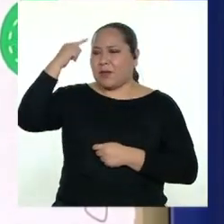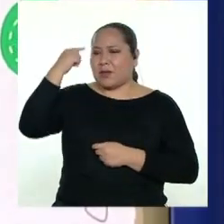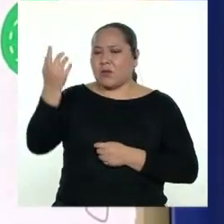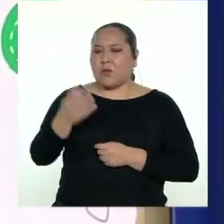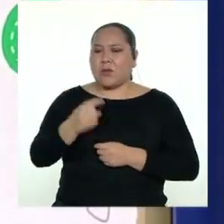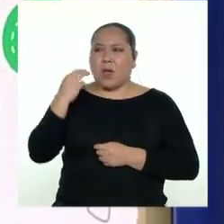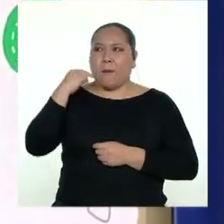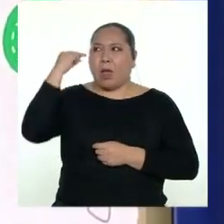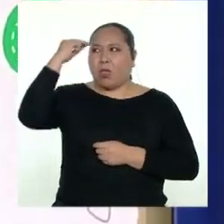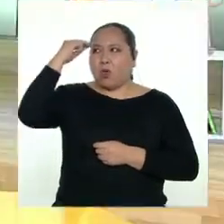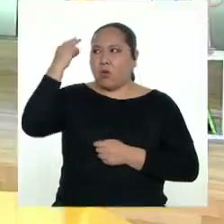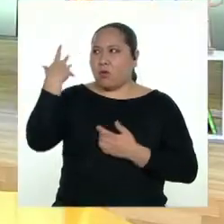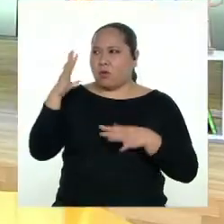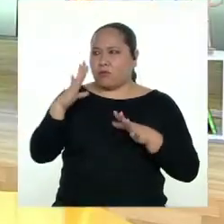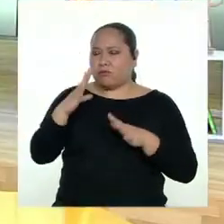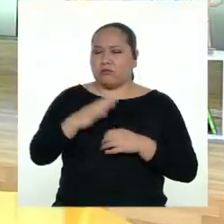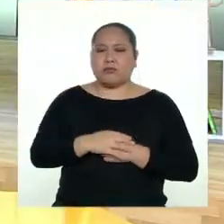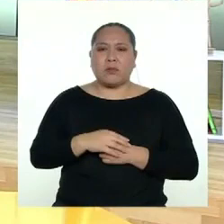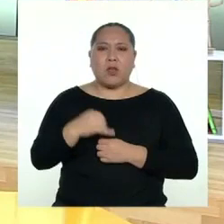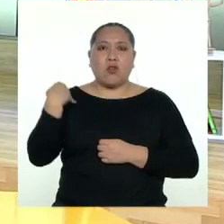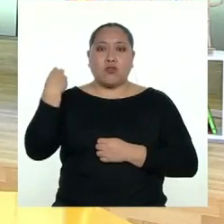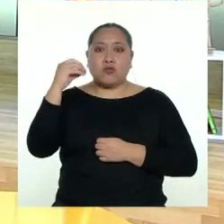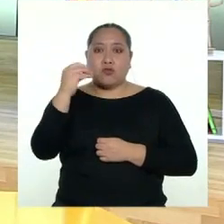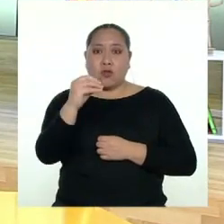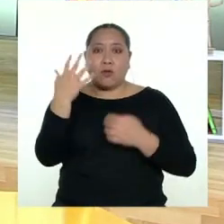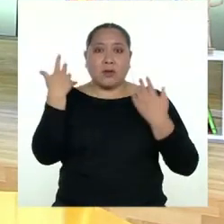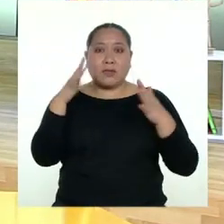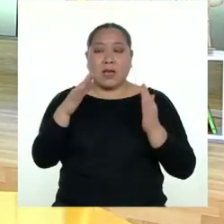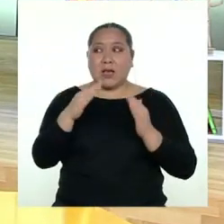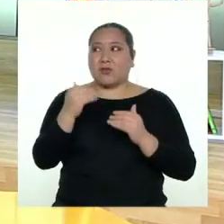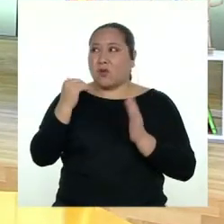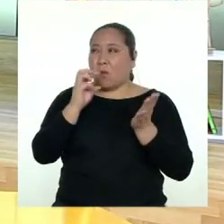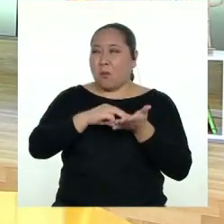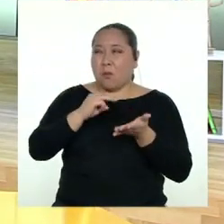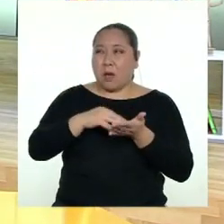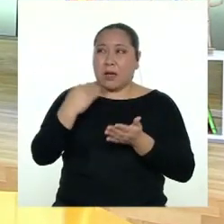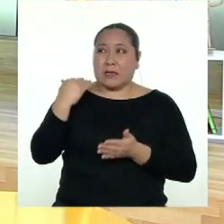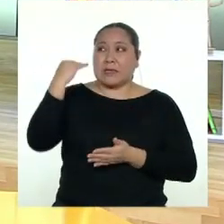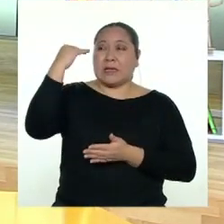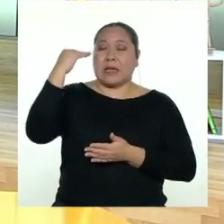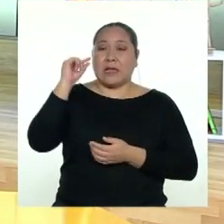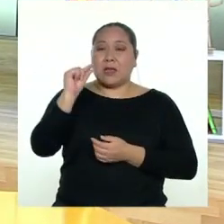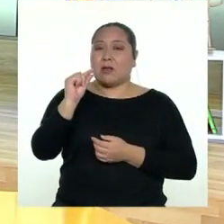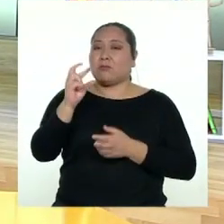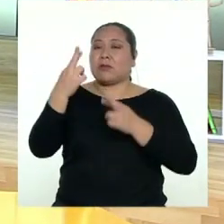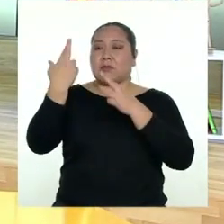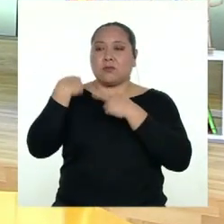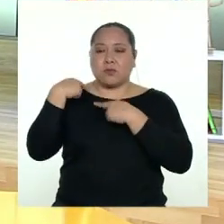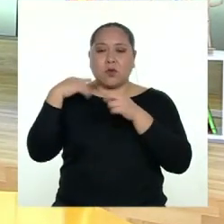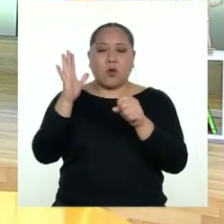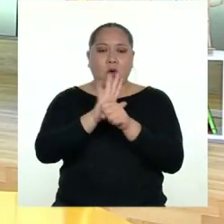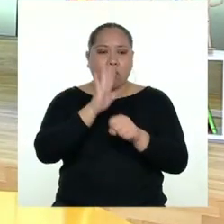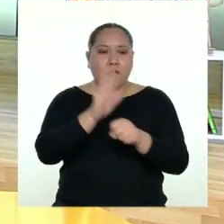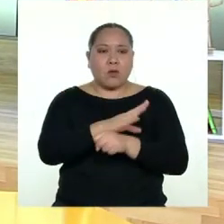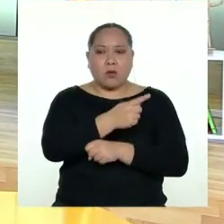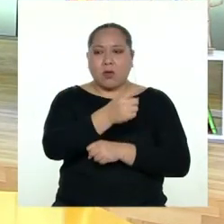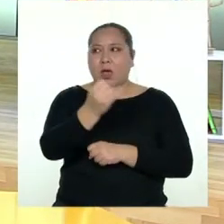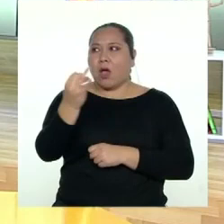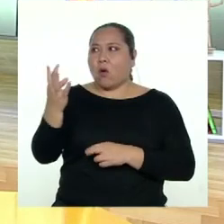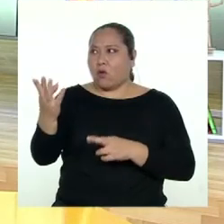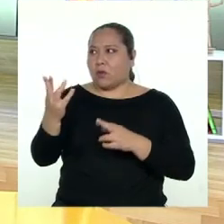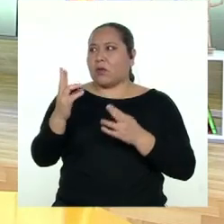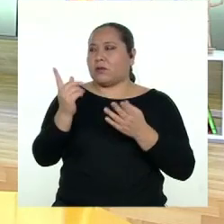nivel de madurez y conciencia. Las y los adolescentes ya son más grandes y pueden hacerse responsables por completo de algunas tareas del